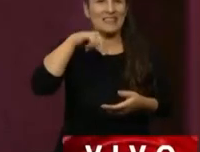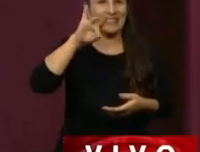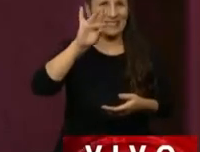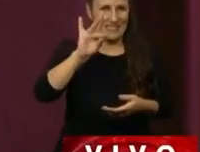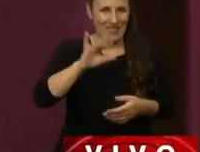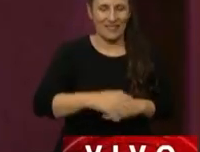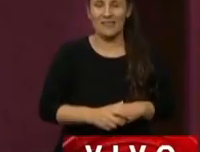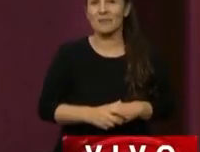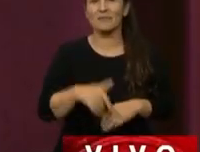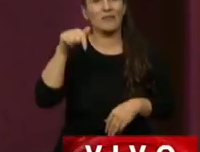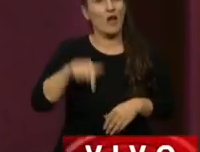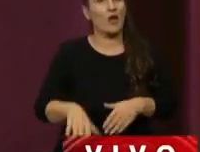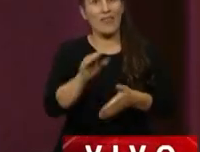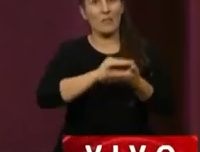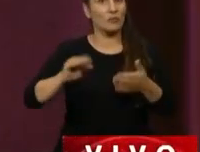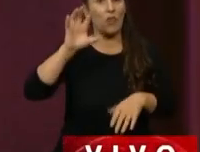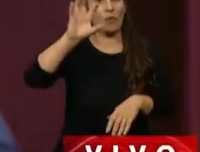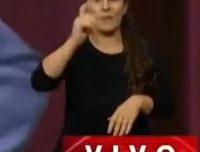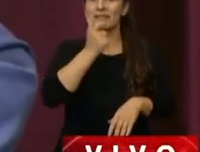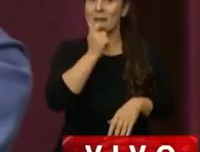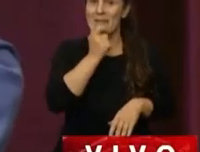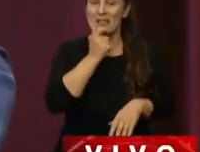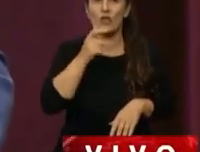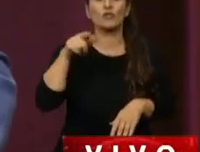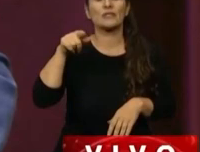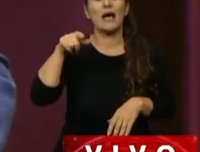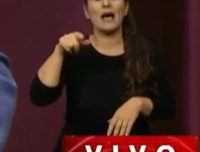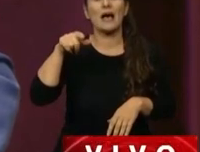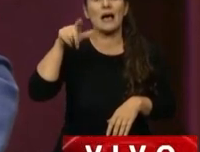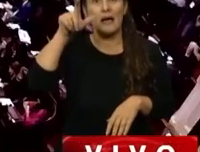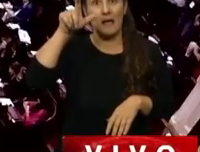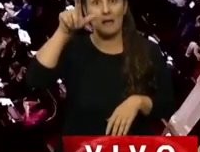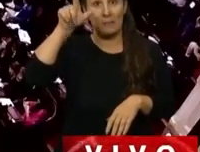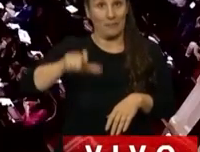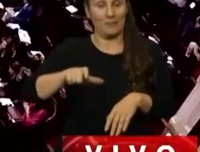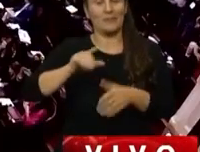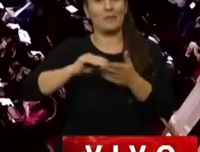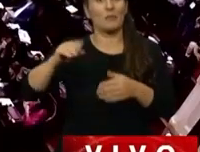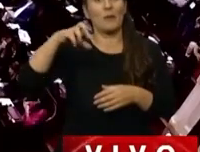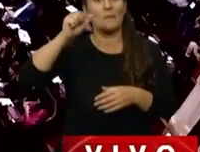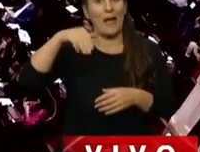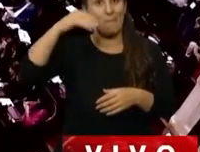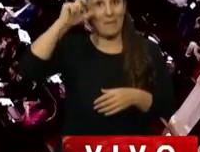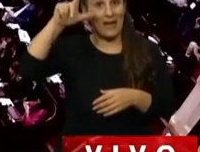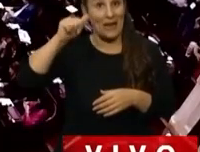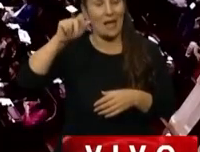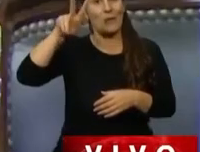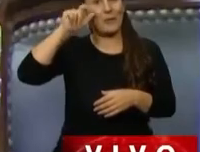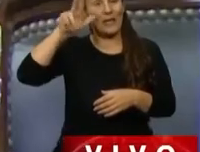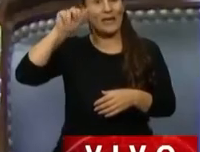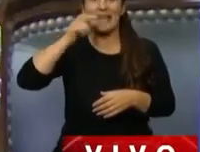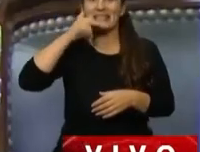Continúa en el uso de la palabra la diputada por la provincia de Mendoza, Pamela Berasay. Muchas gracias,